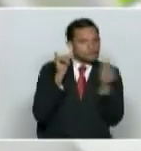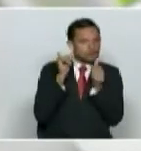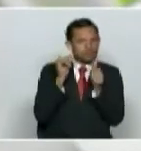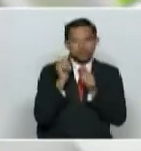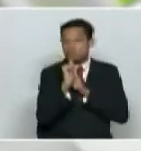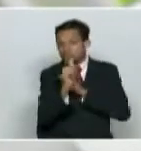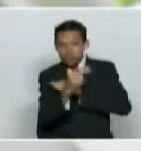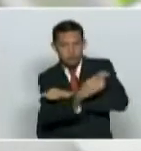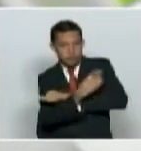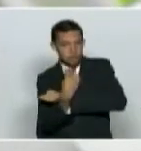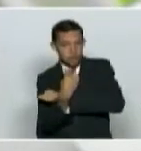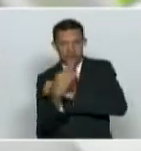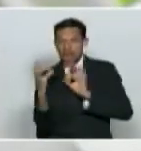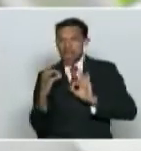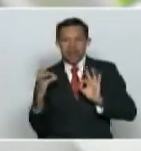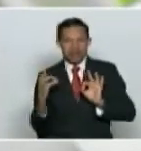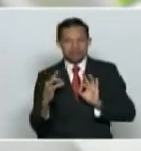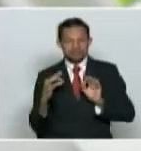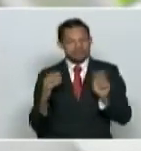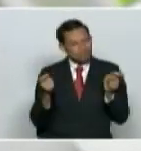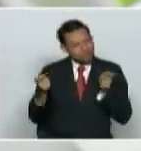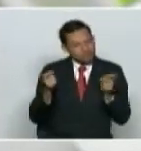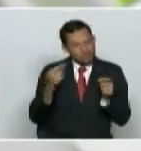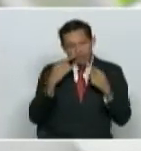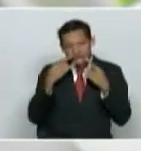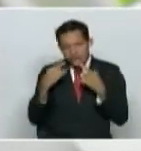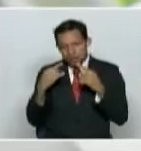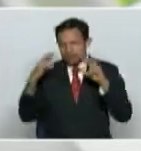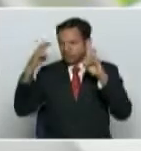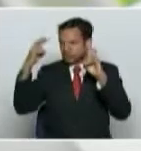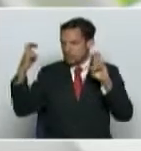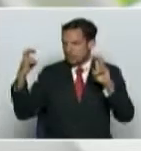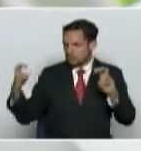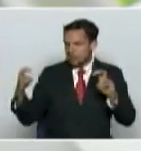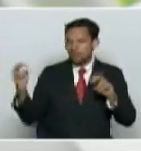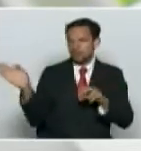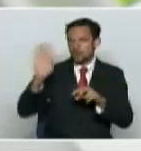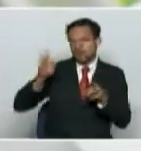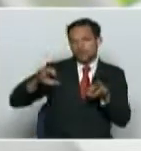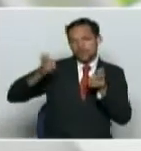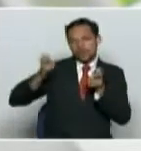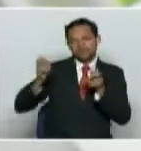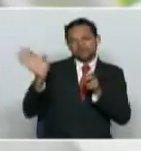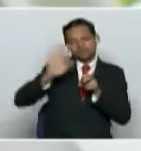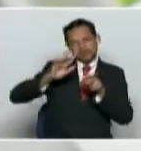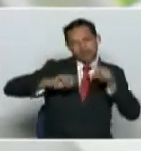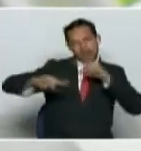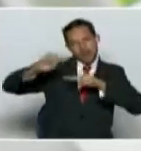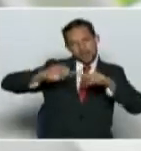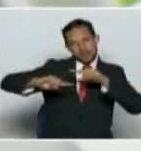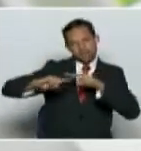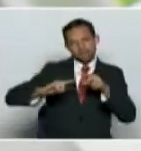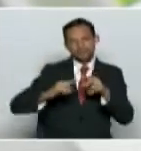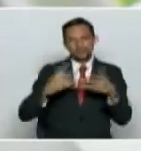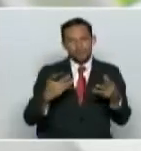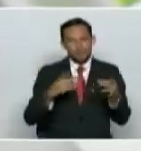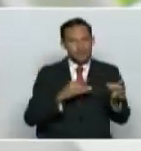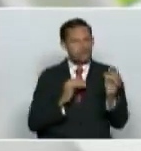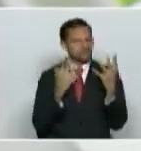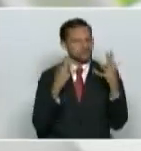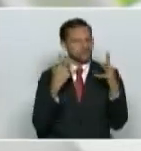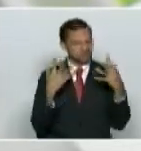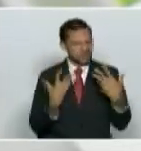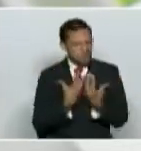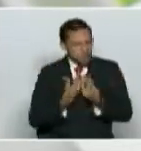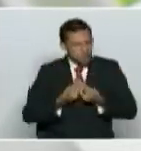nuestros televidentes, todo lo que sea de interés total para ellos, ya sea programas nuevos, programación, eventos, todo